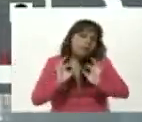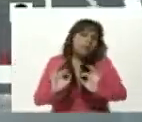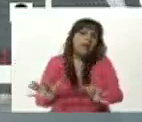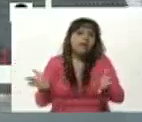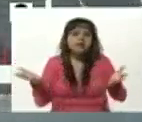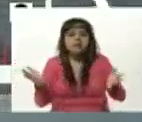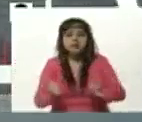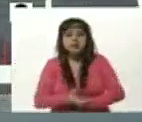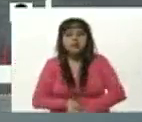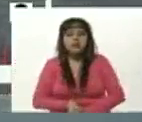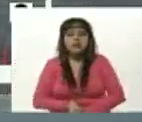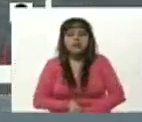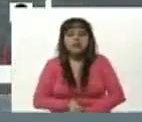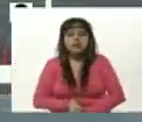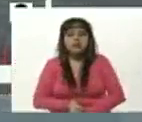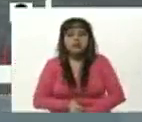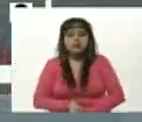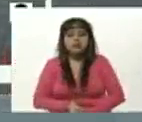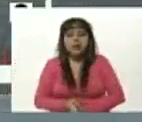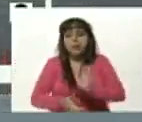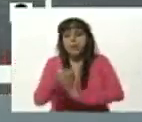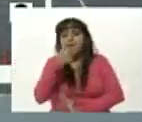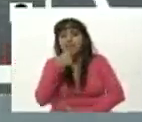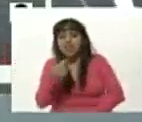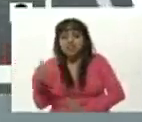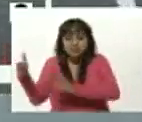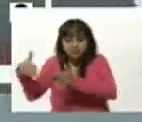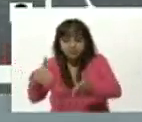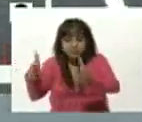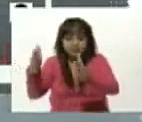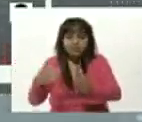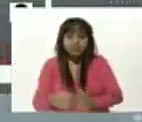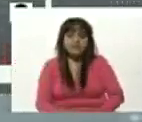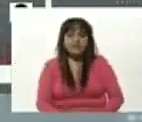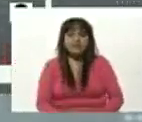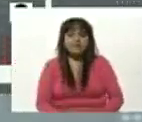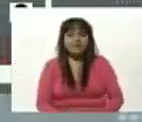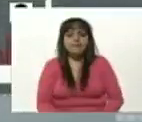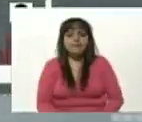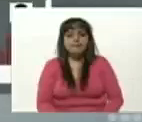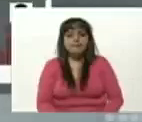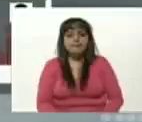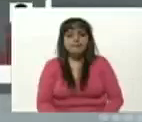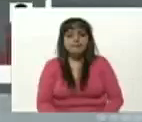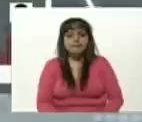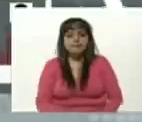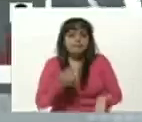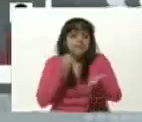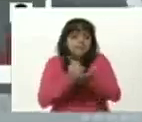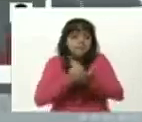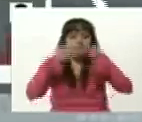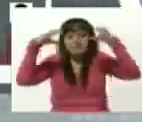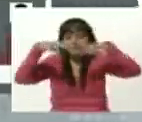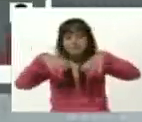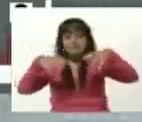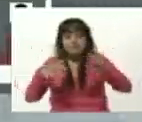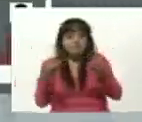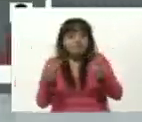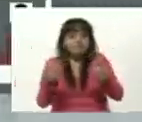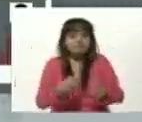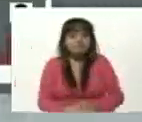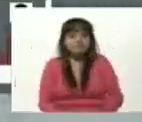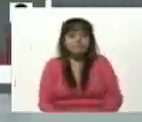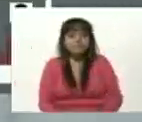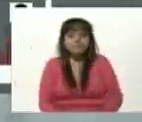era el de más fácil salida. Fíjese que llovió mucho también en la